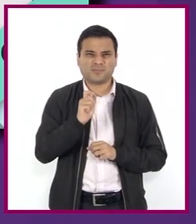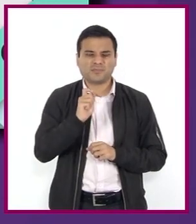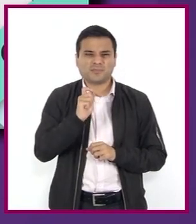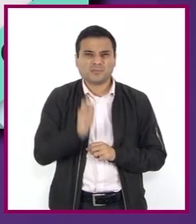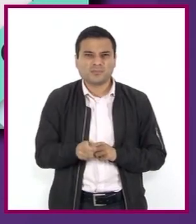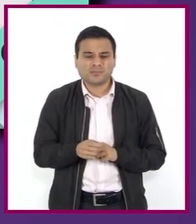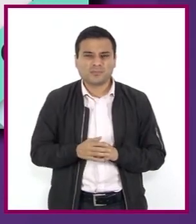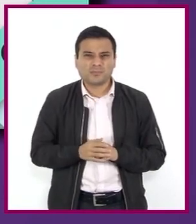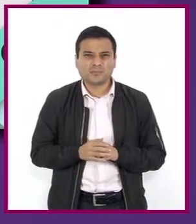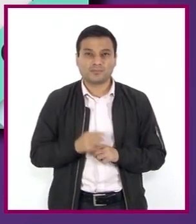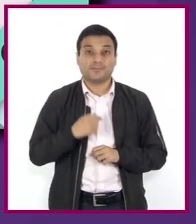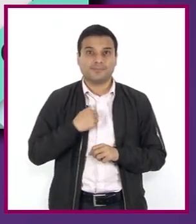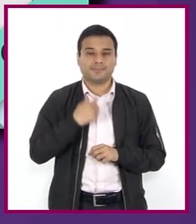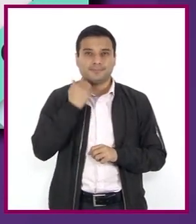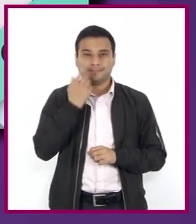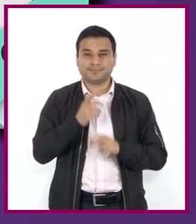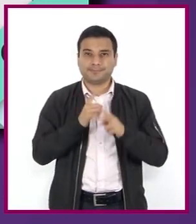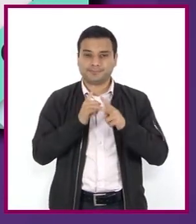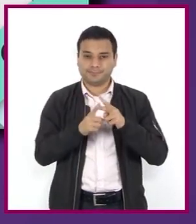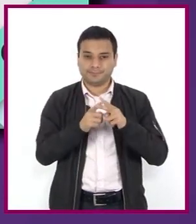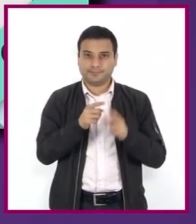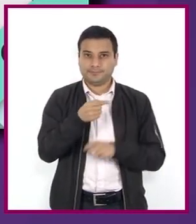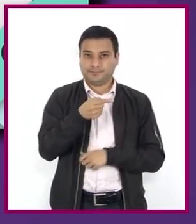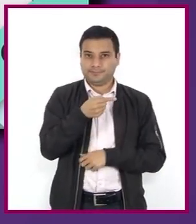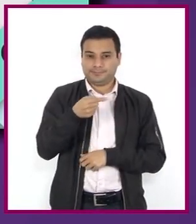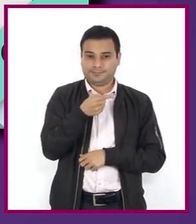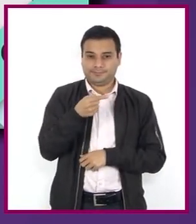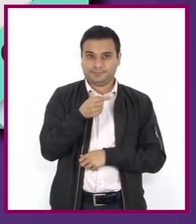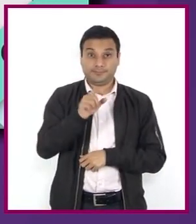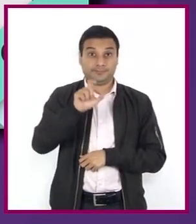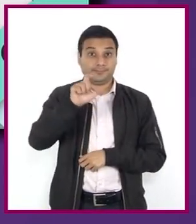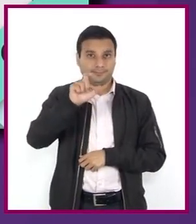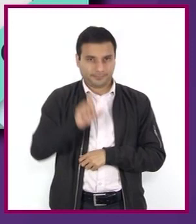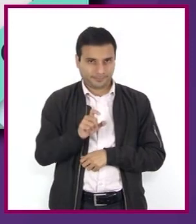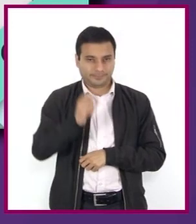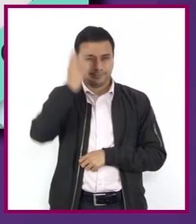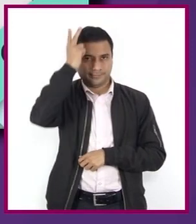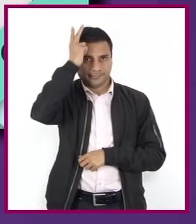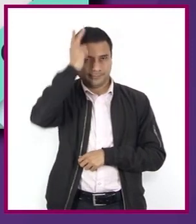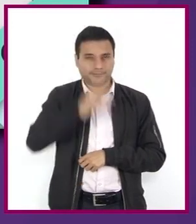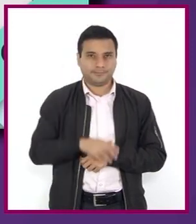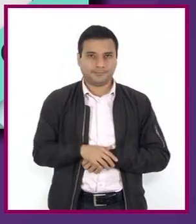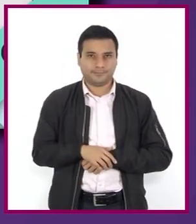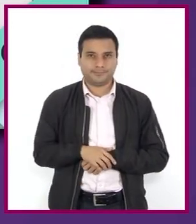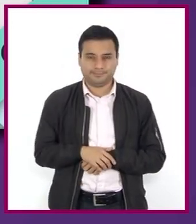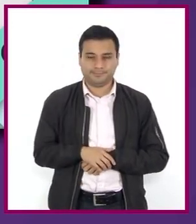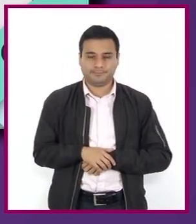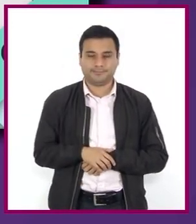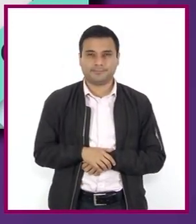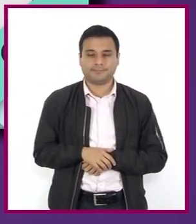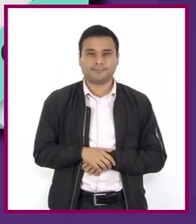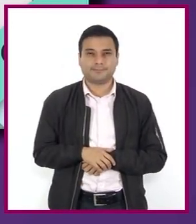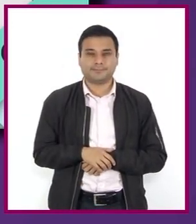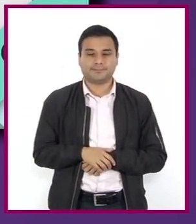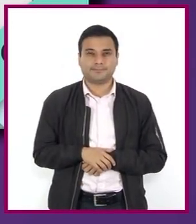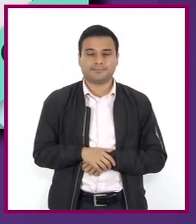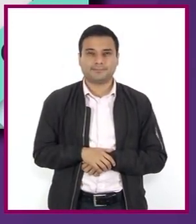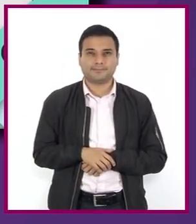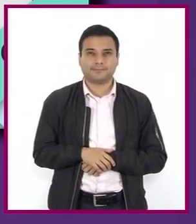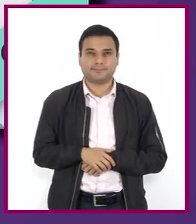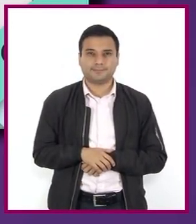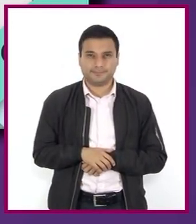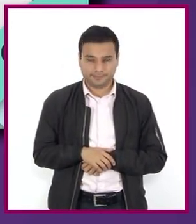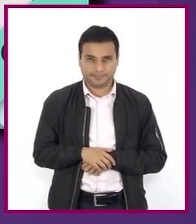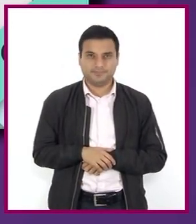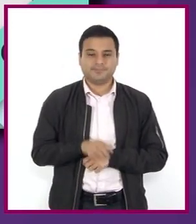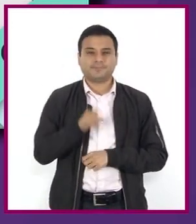queremos obtener el negativo de la x al cuadrado y no el cuadrado de x negativo. Y en la